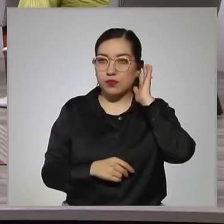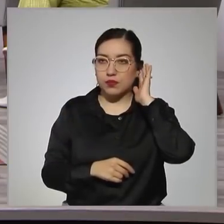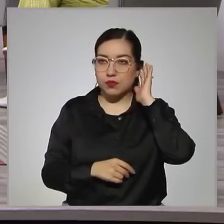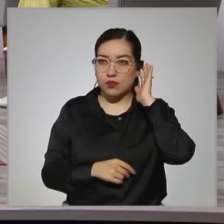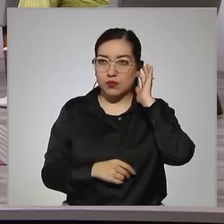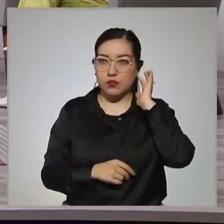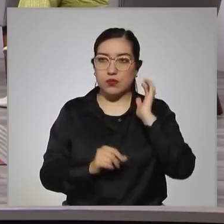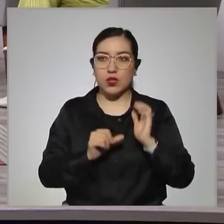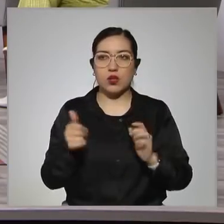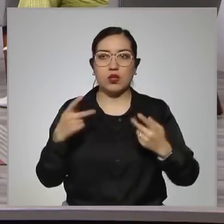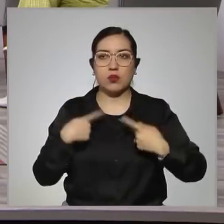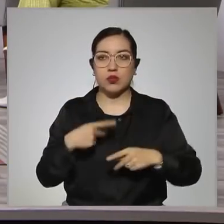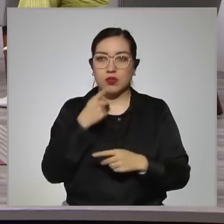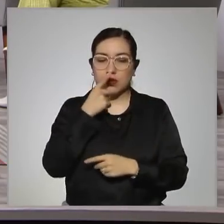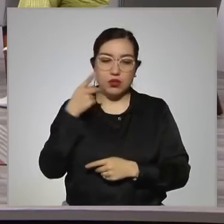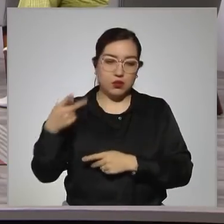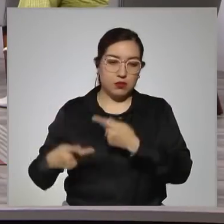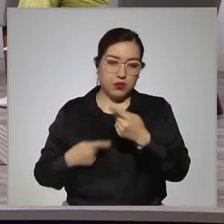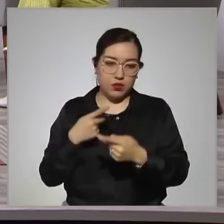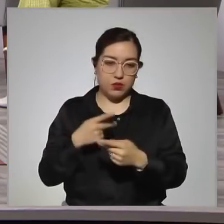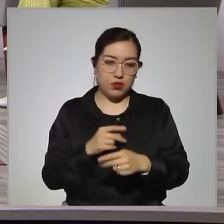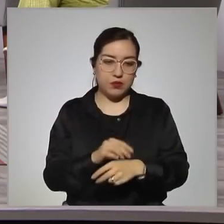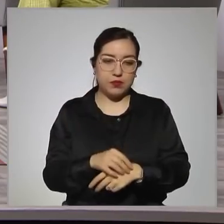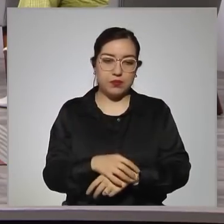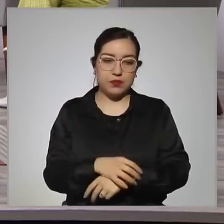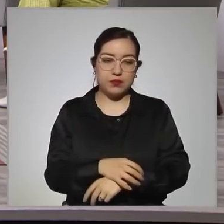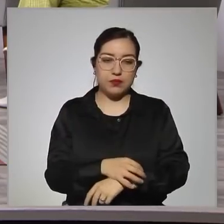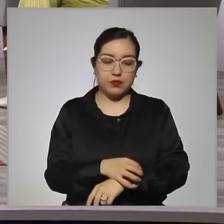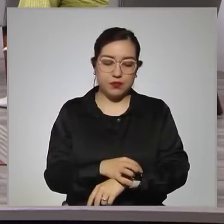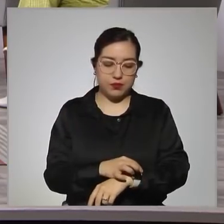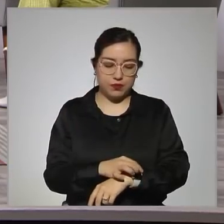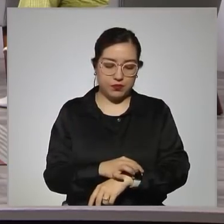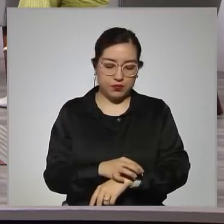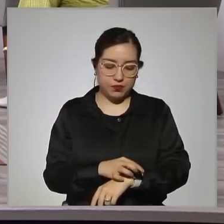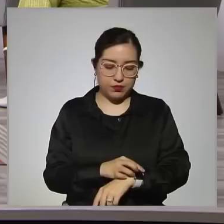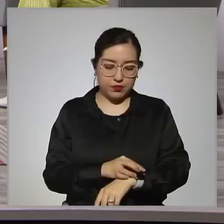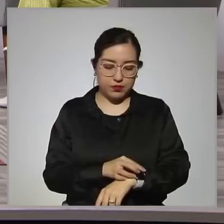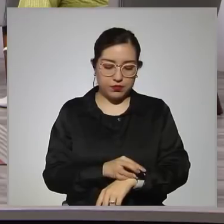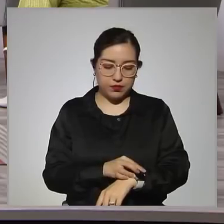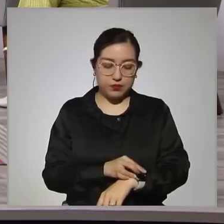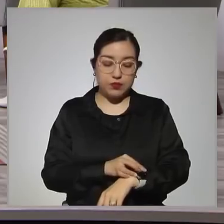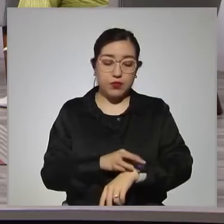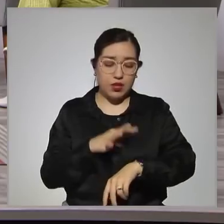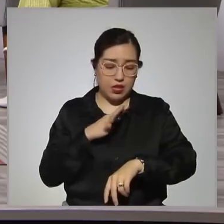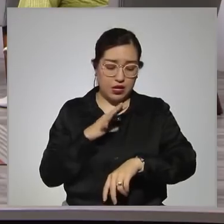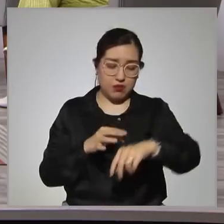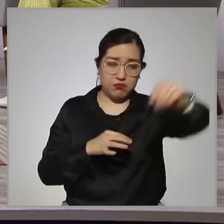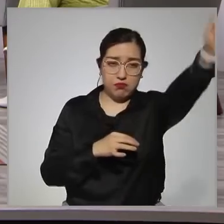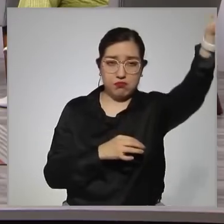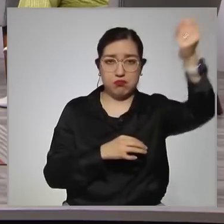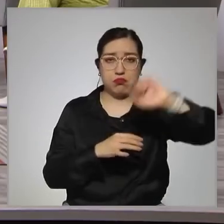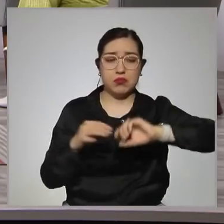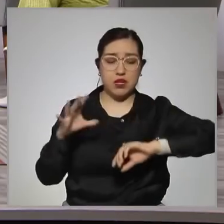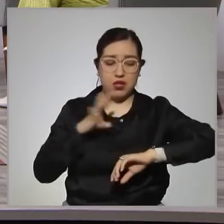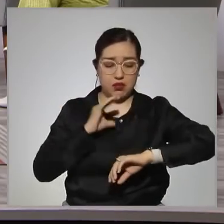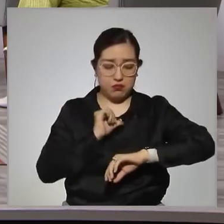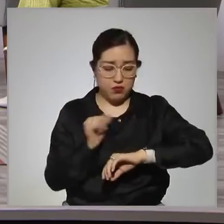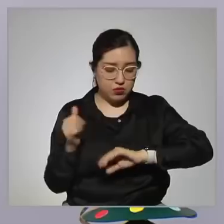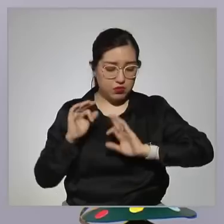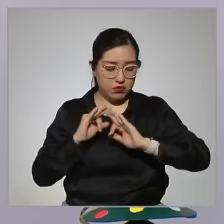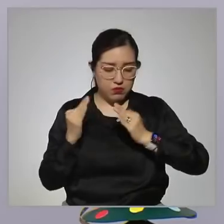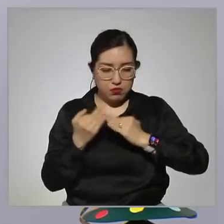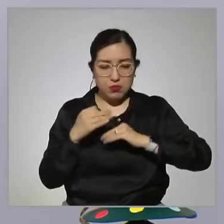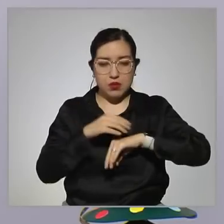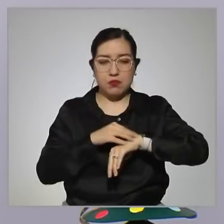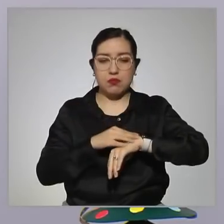nos dijo, nos preguntó, ¿hay otras formas de celebrar el Año Nuevo? Así como en el Año Nuevo Purépecha